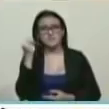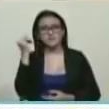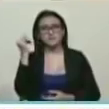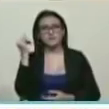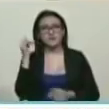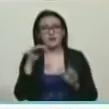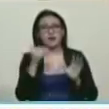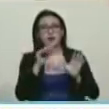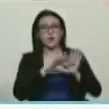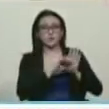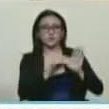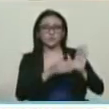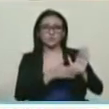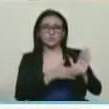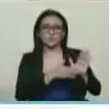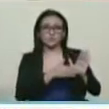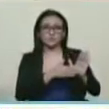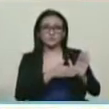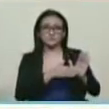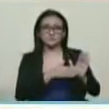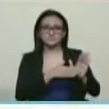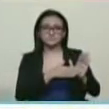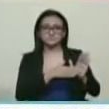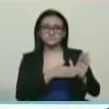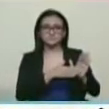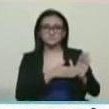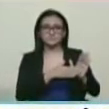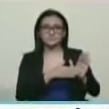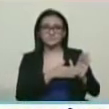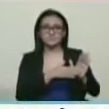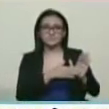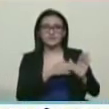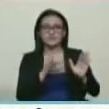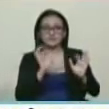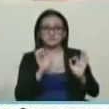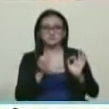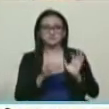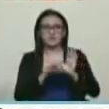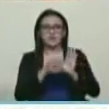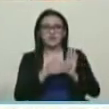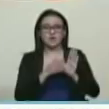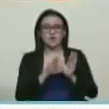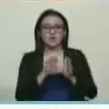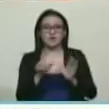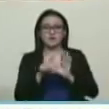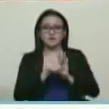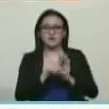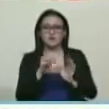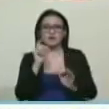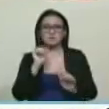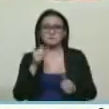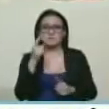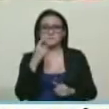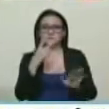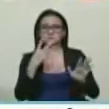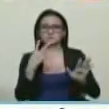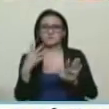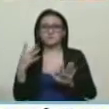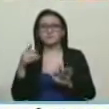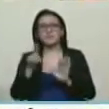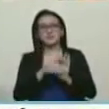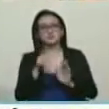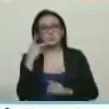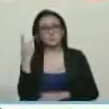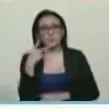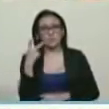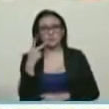en constitución alguna por nuestra constituyente del año de 1999. Es un derecho político y como